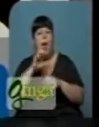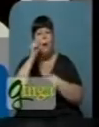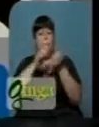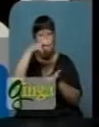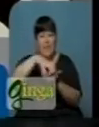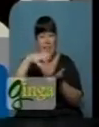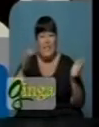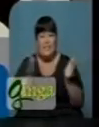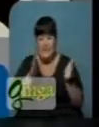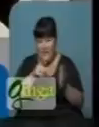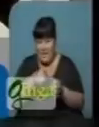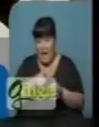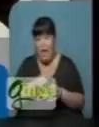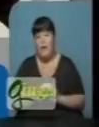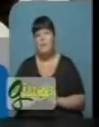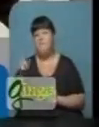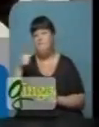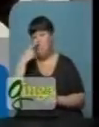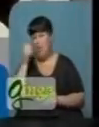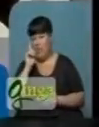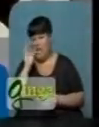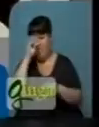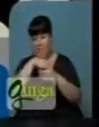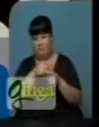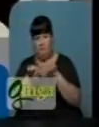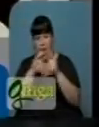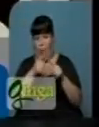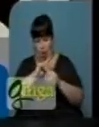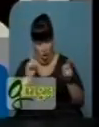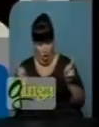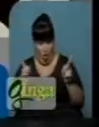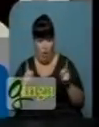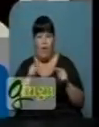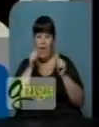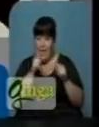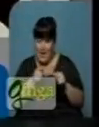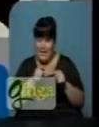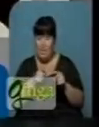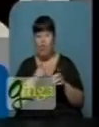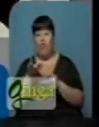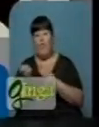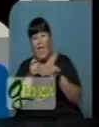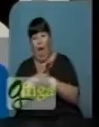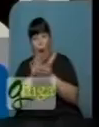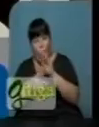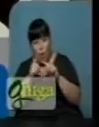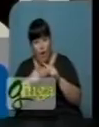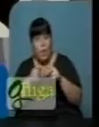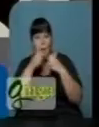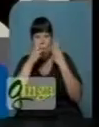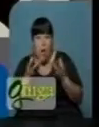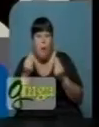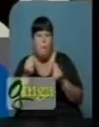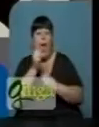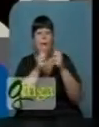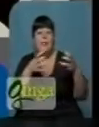chicas en las que no entraría la negociación bueno este escenario de negociación es propicio para